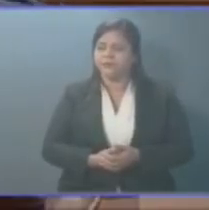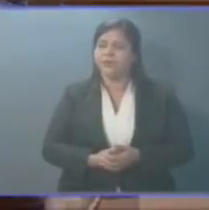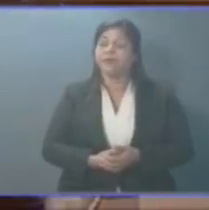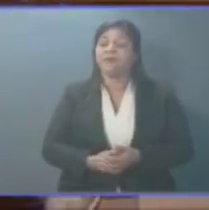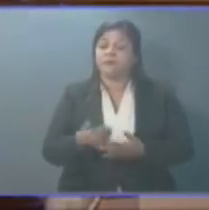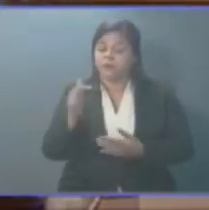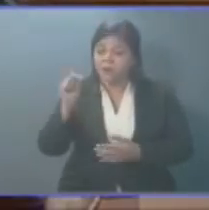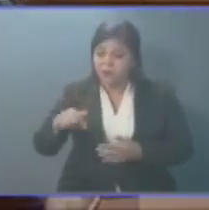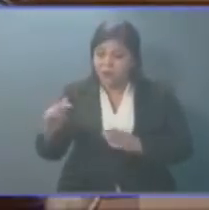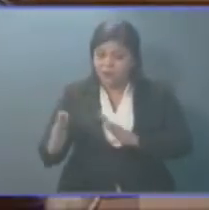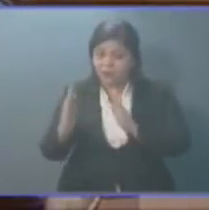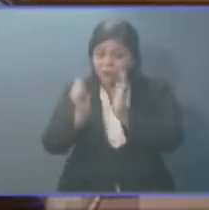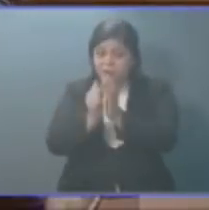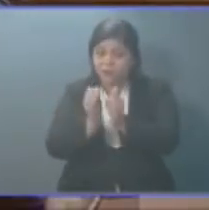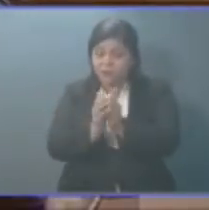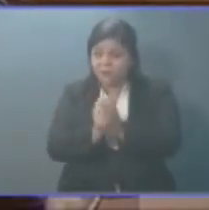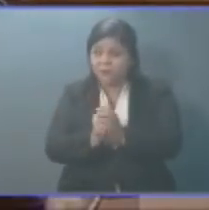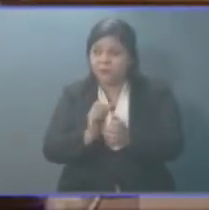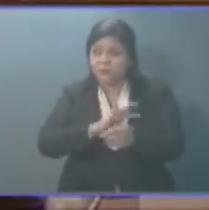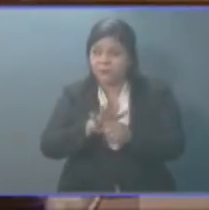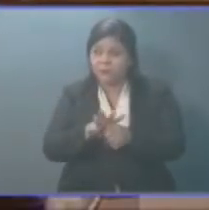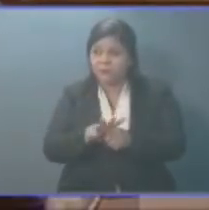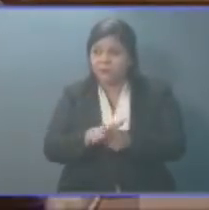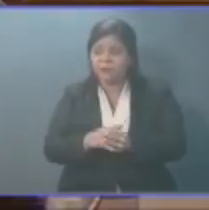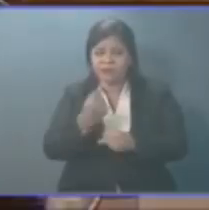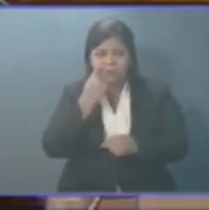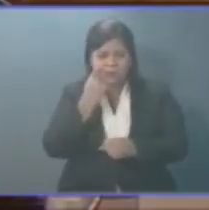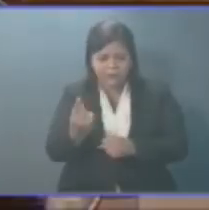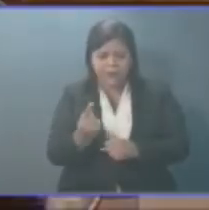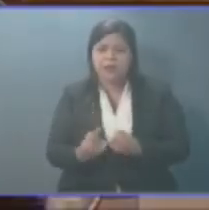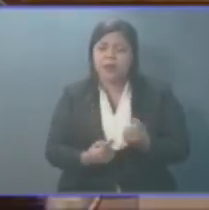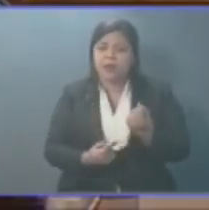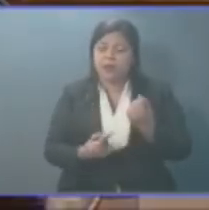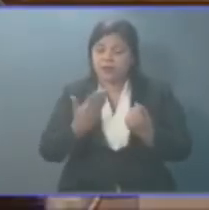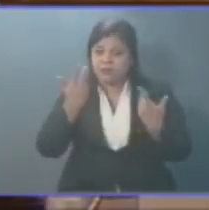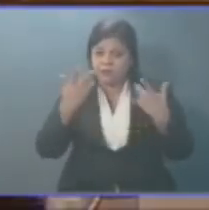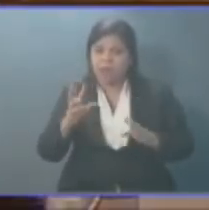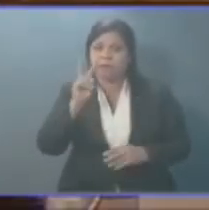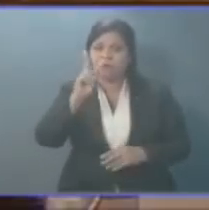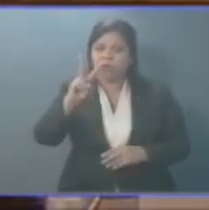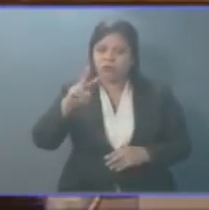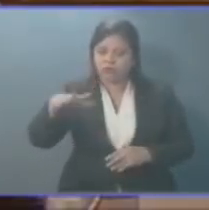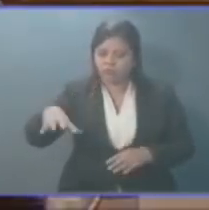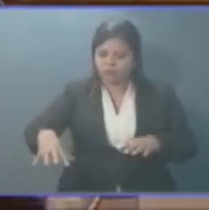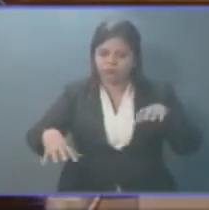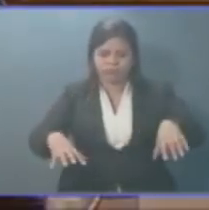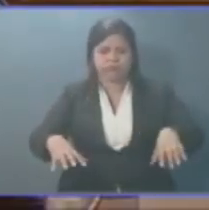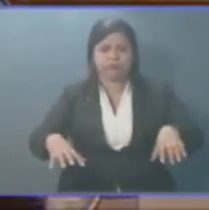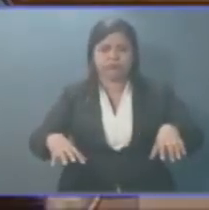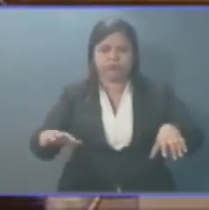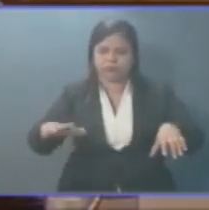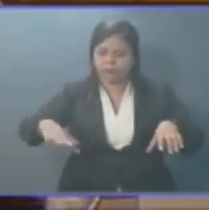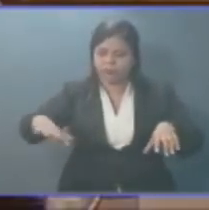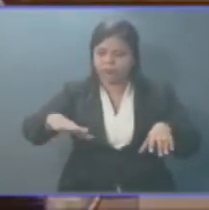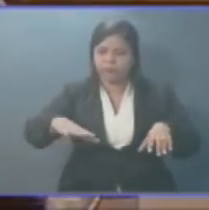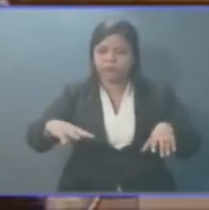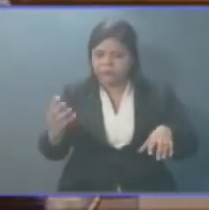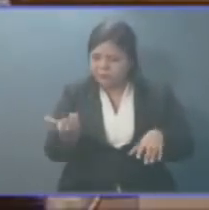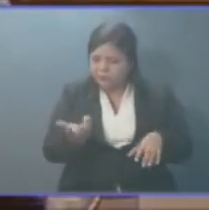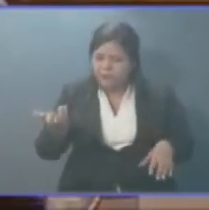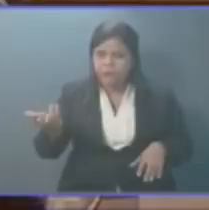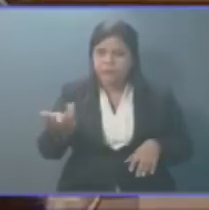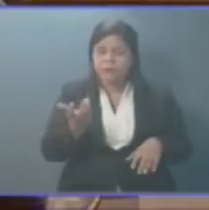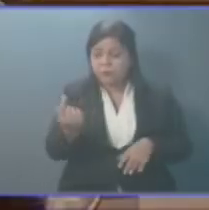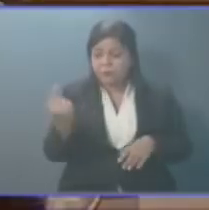En esta crisis de COVID ha quedado reflejado que existen dos sectores empleadores. La gran mayoría